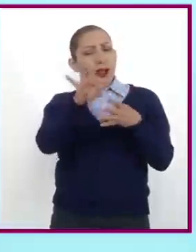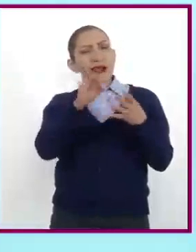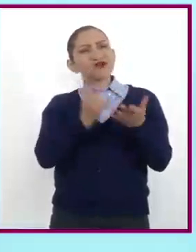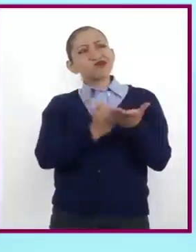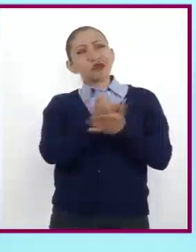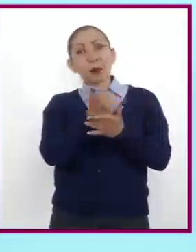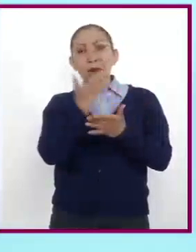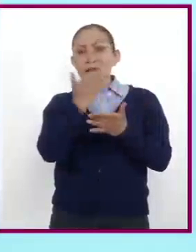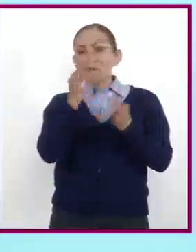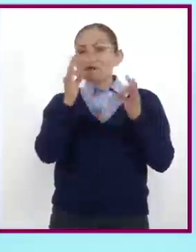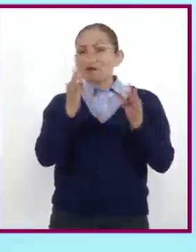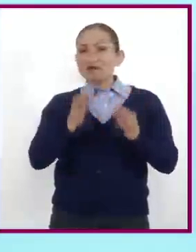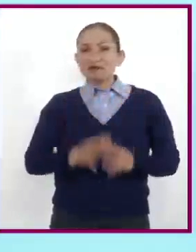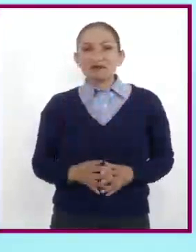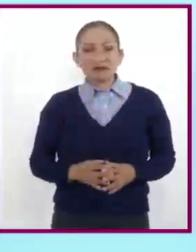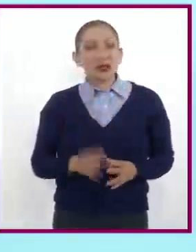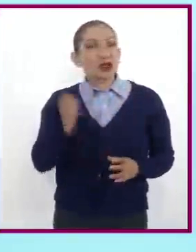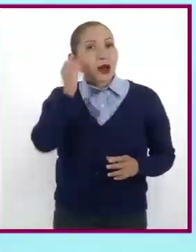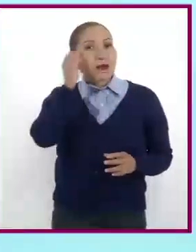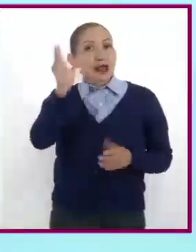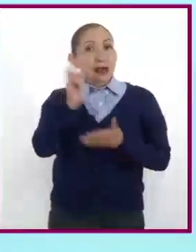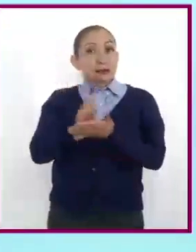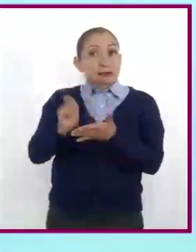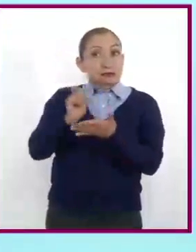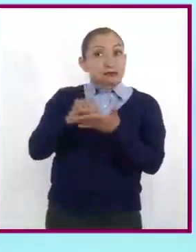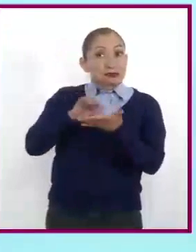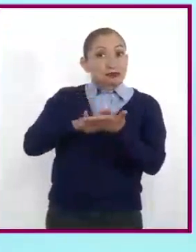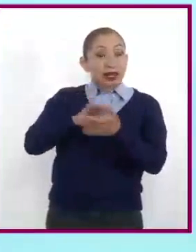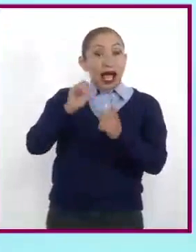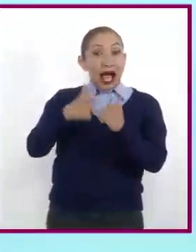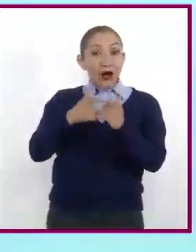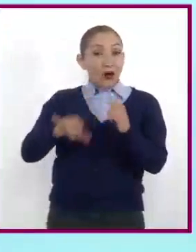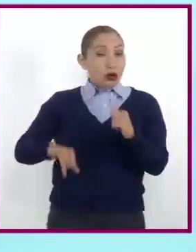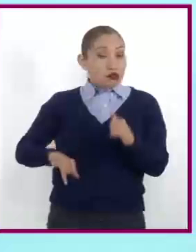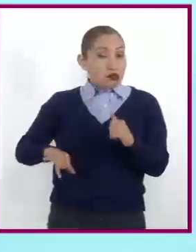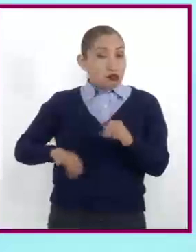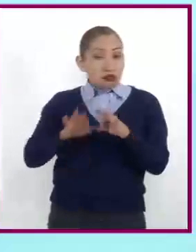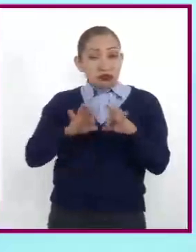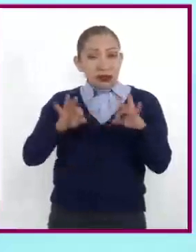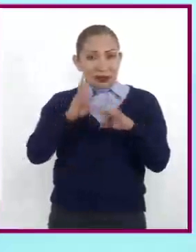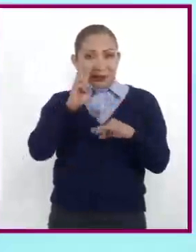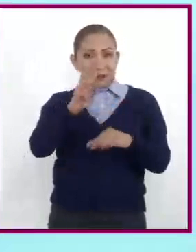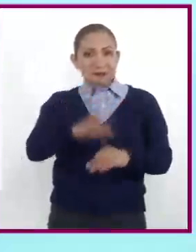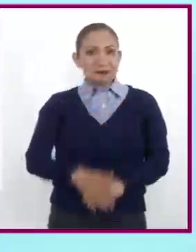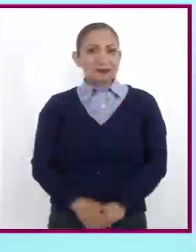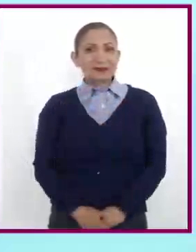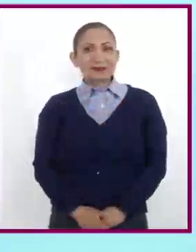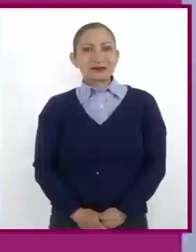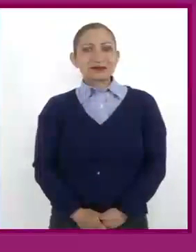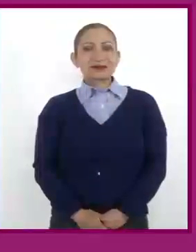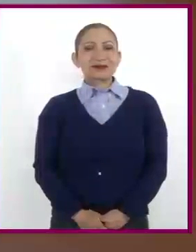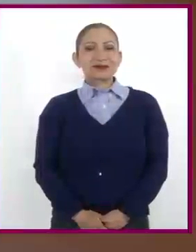decidirse por un cuento. No olviden tomar nota de los aspectos más importantes. Vamos a verlo.